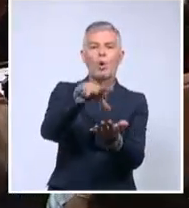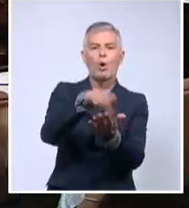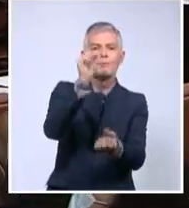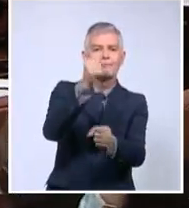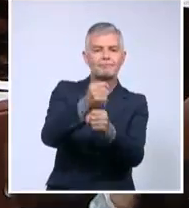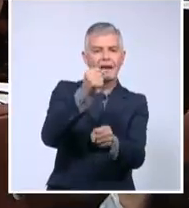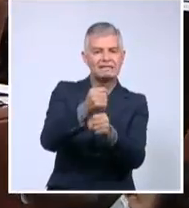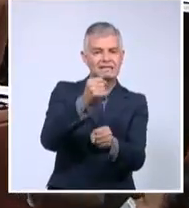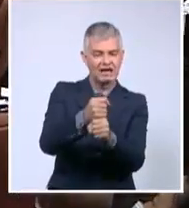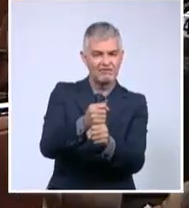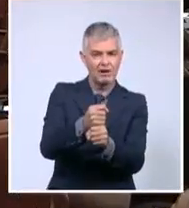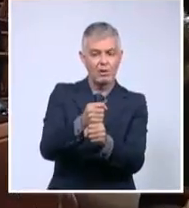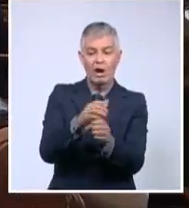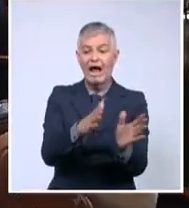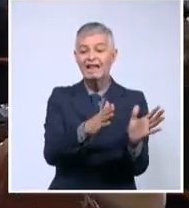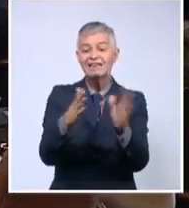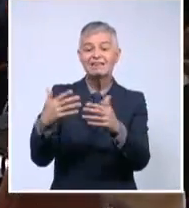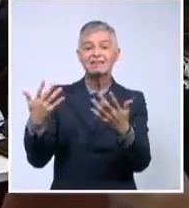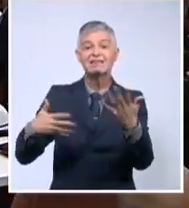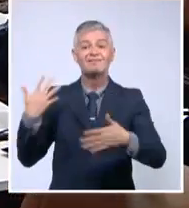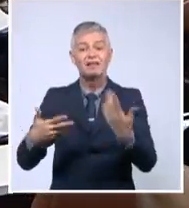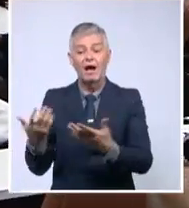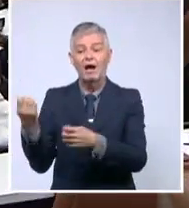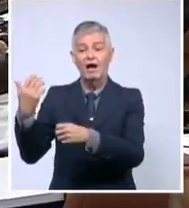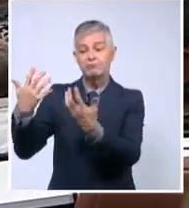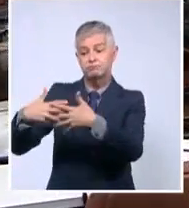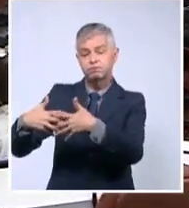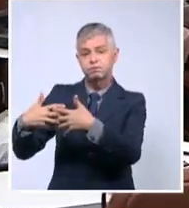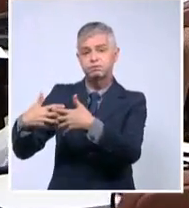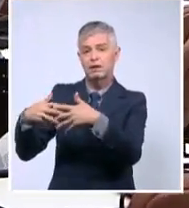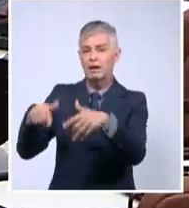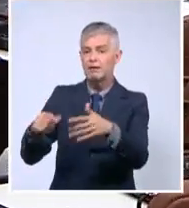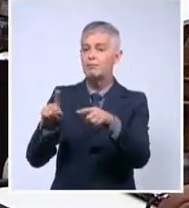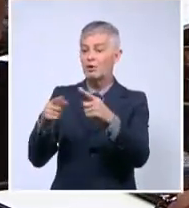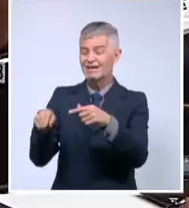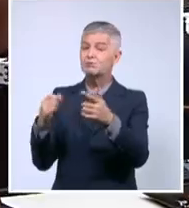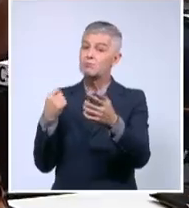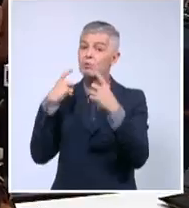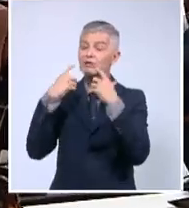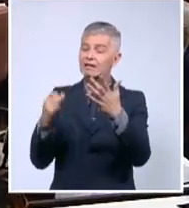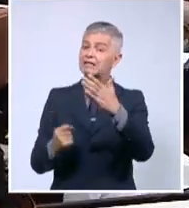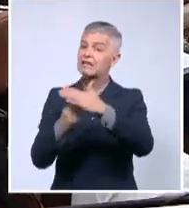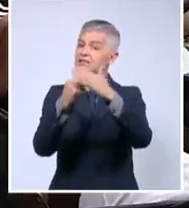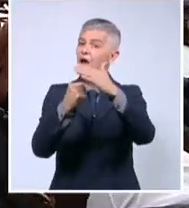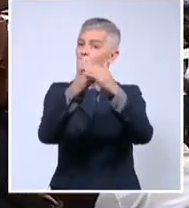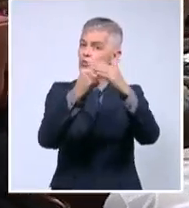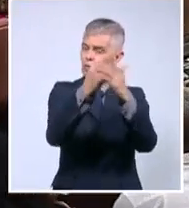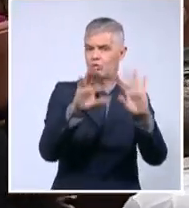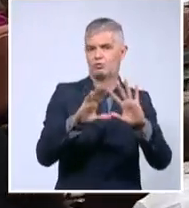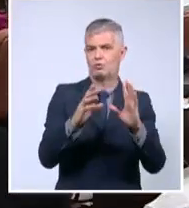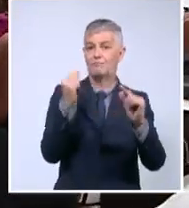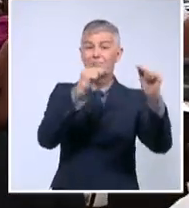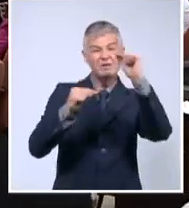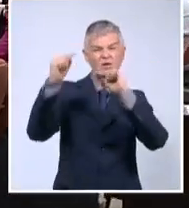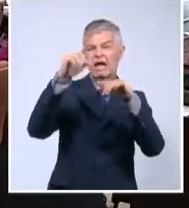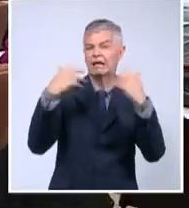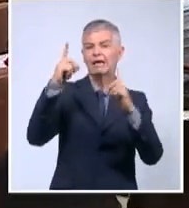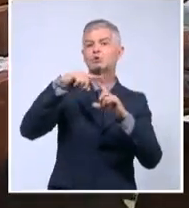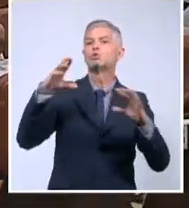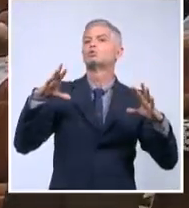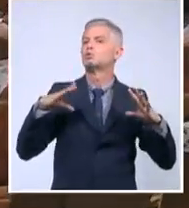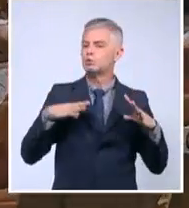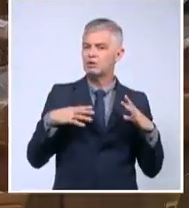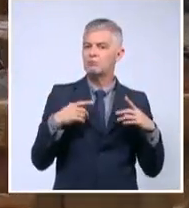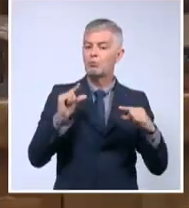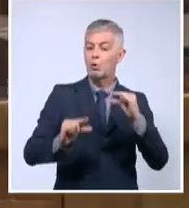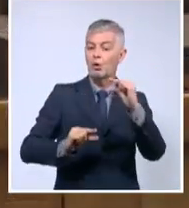en la actividad productiva, para lo cual es imprescindible el impulso al desarrollo local, priorizando el turismo en respaldo a su recuperación